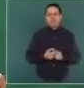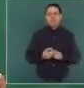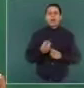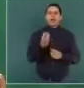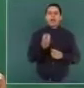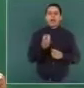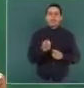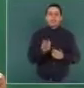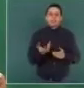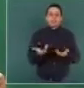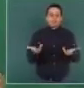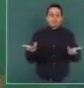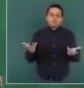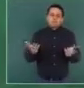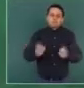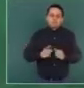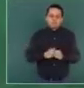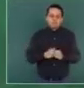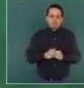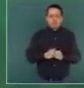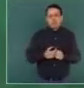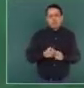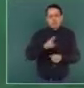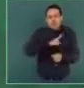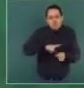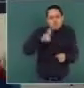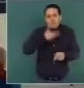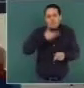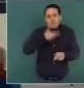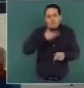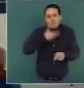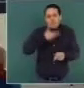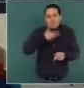usual, recurrente,